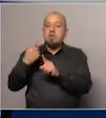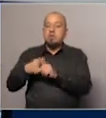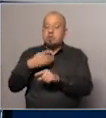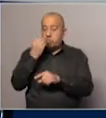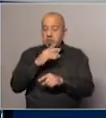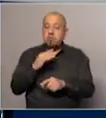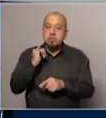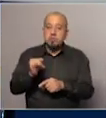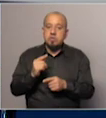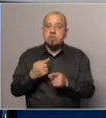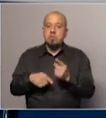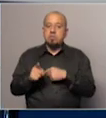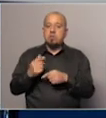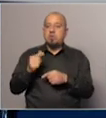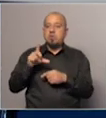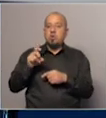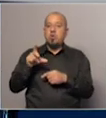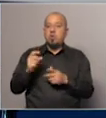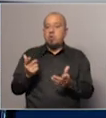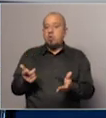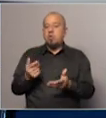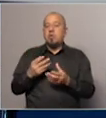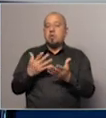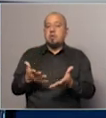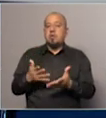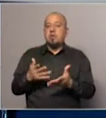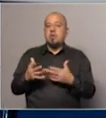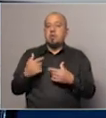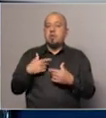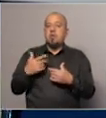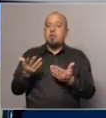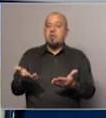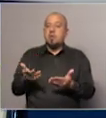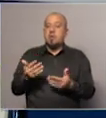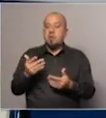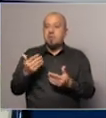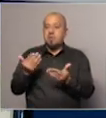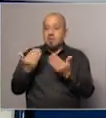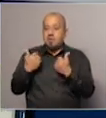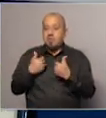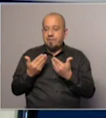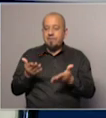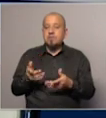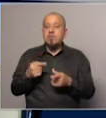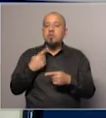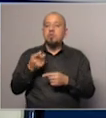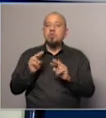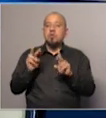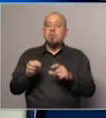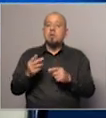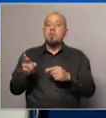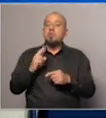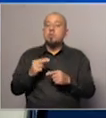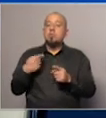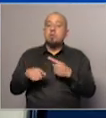malo es bueno pero es bastante lógico que frente a esa situación se nos diera la gracia los otros temas tienen que tener resultados